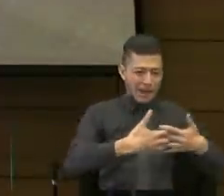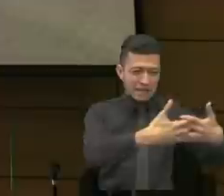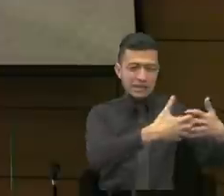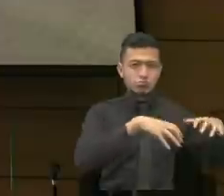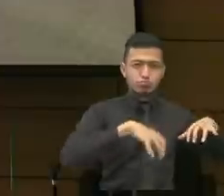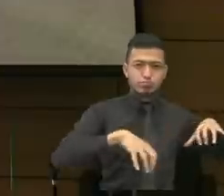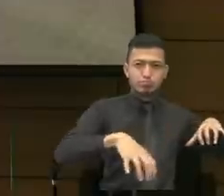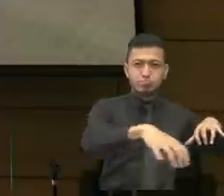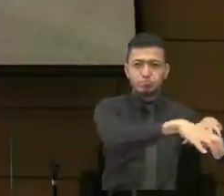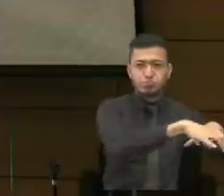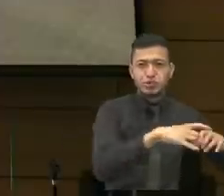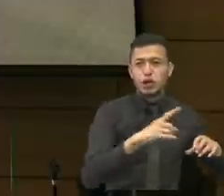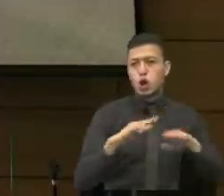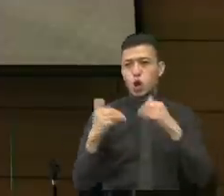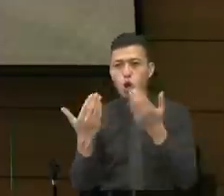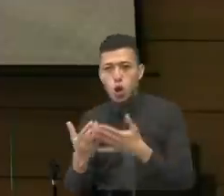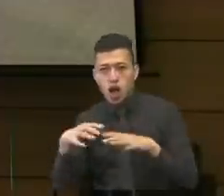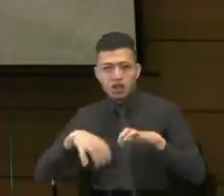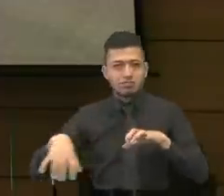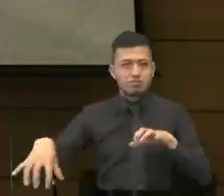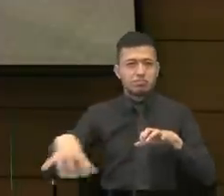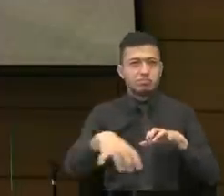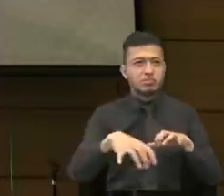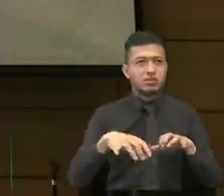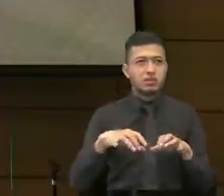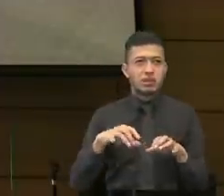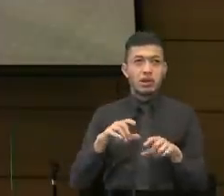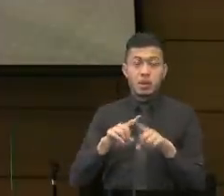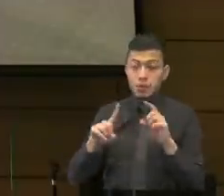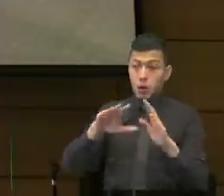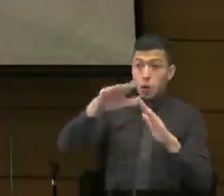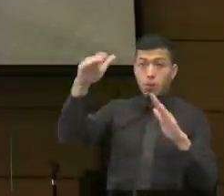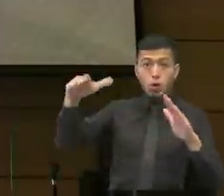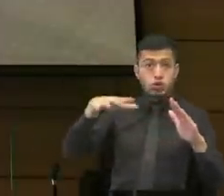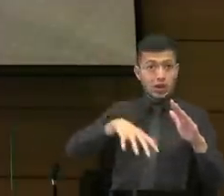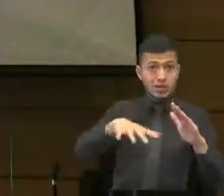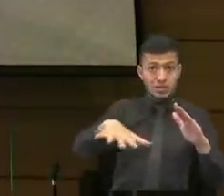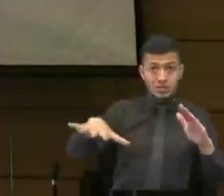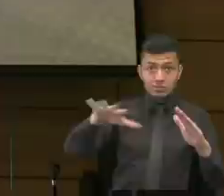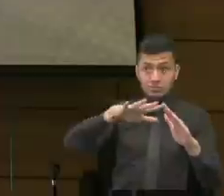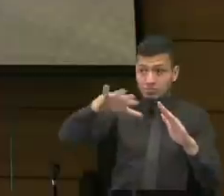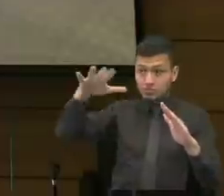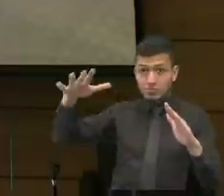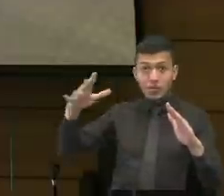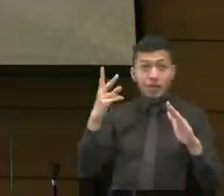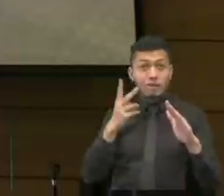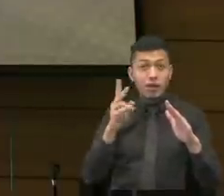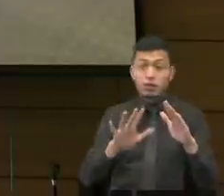institucional, acá hay colegios, en fin, pero acá en estos cerros eso no es solo es verde, es gente.